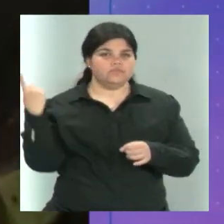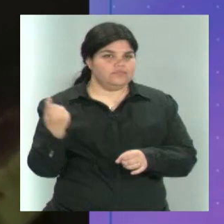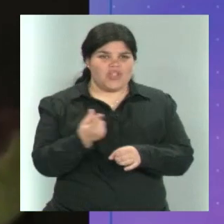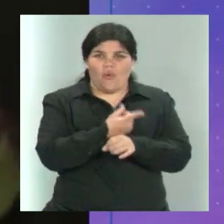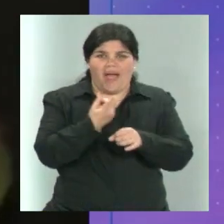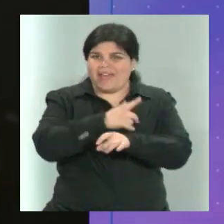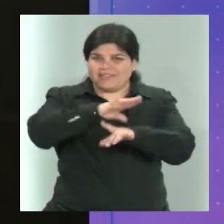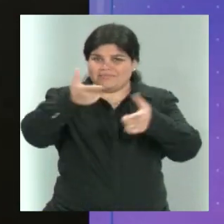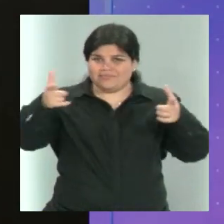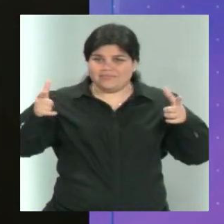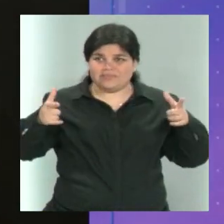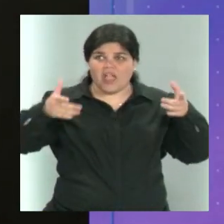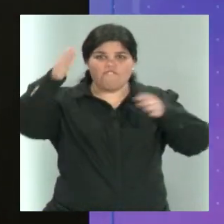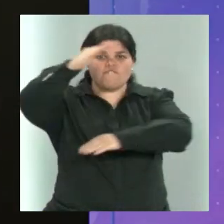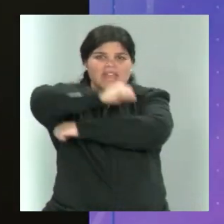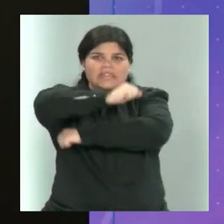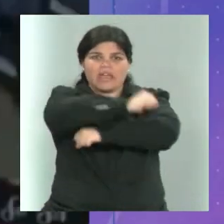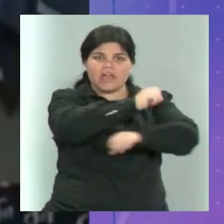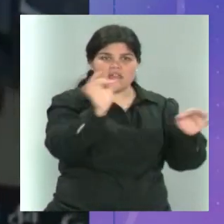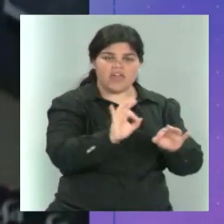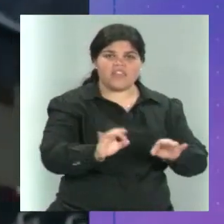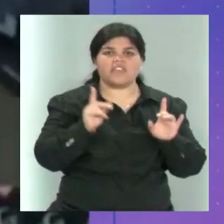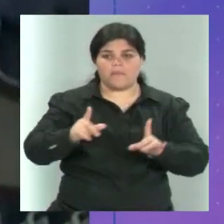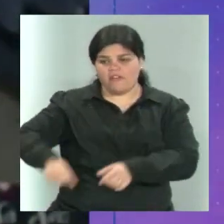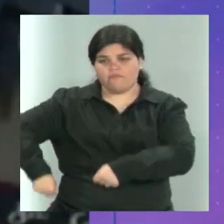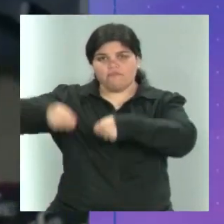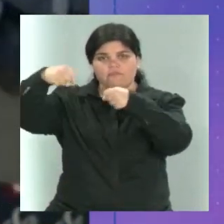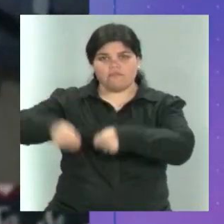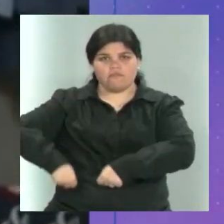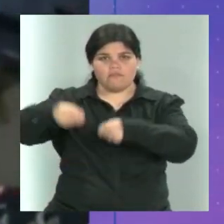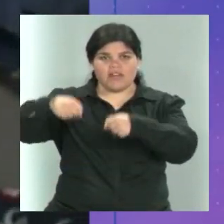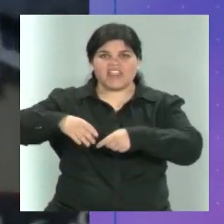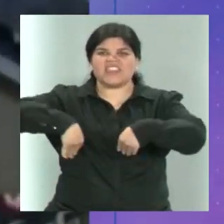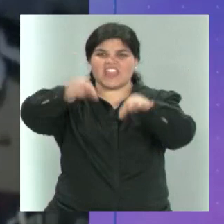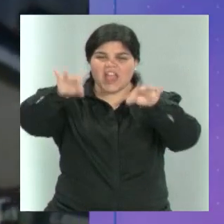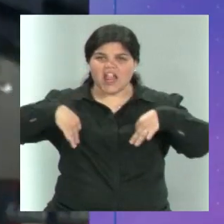con baldes con tóxico para tener las telas ahí a mano. La frase fue, era una